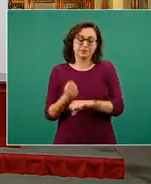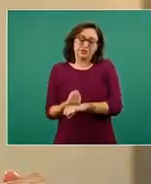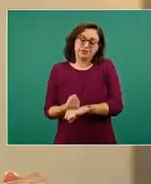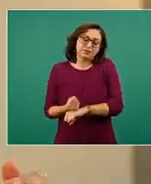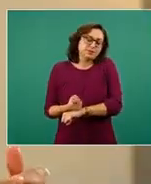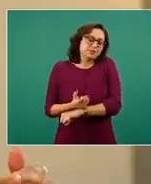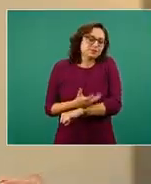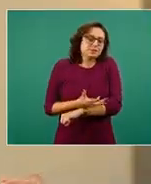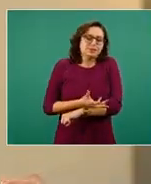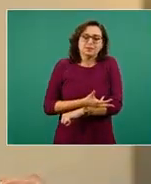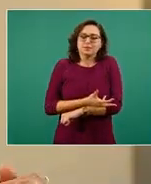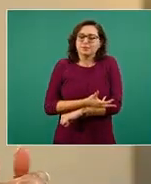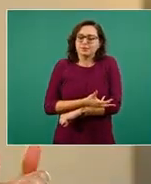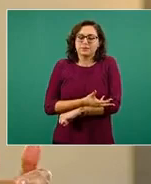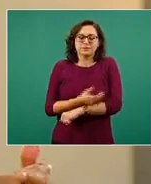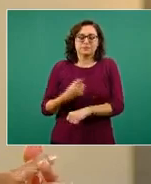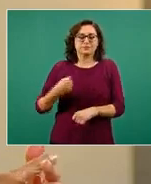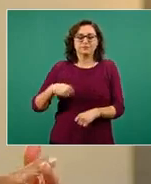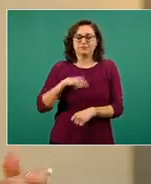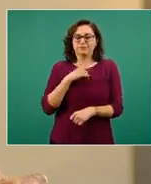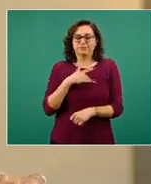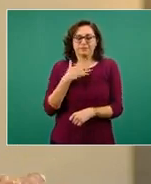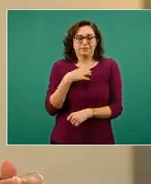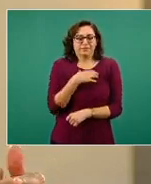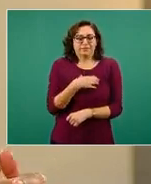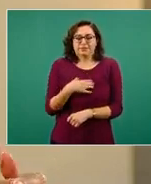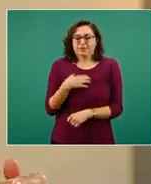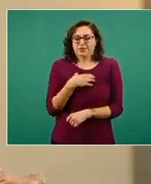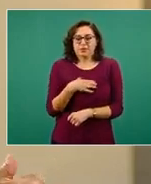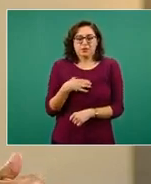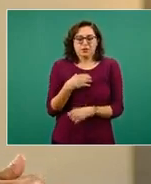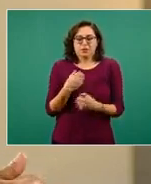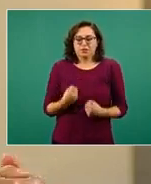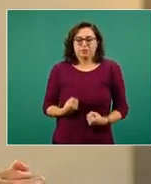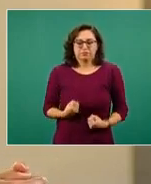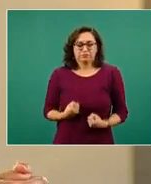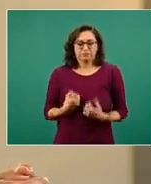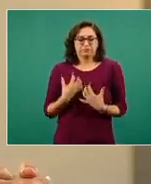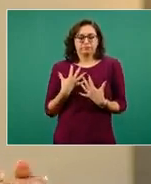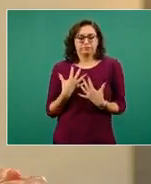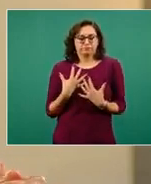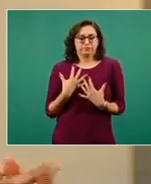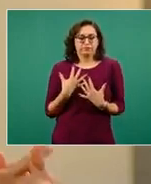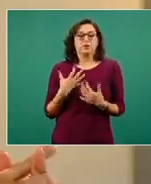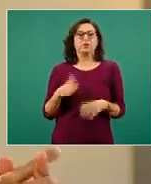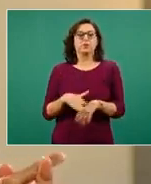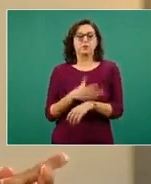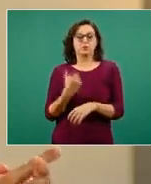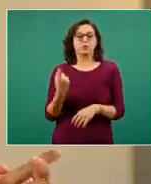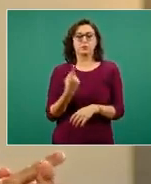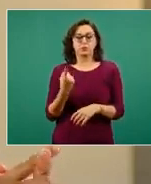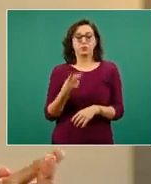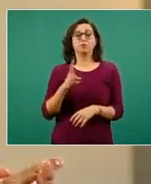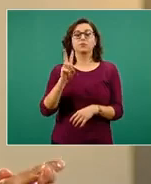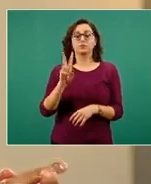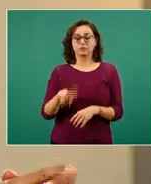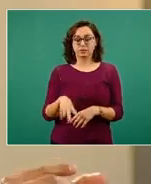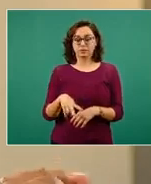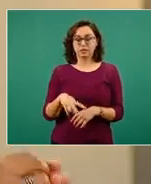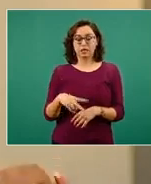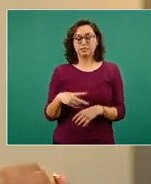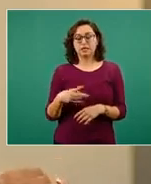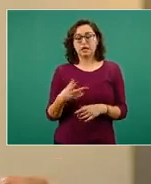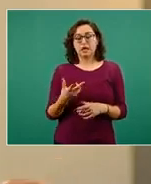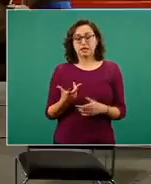y nos llena de energía a todos los que participamos en la vacunación, porque efectivamente, aunque siempre les seguimos